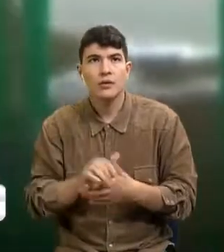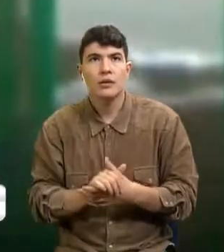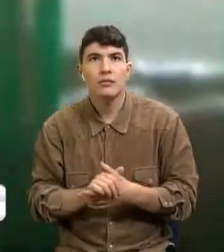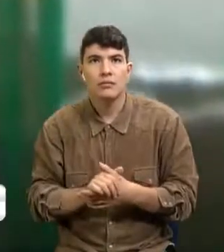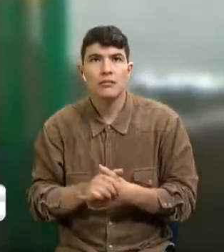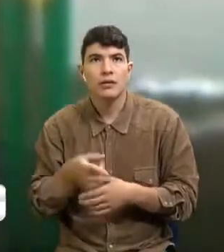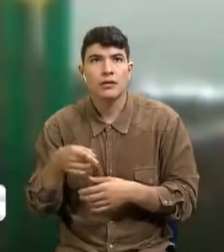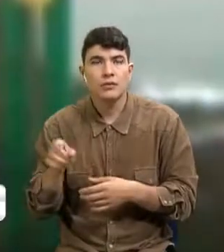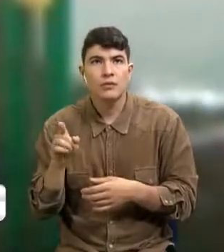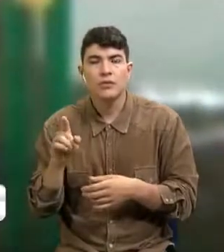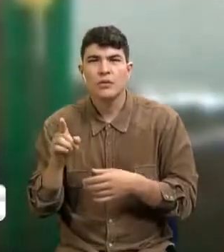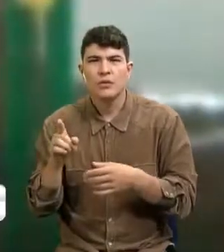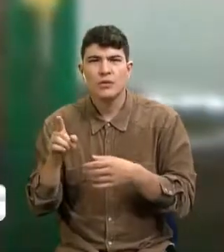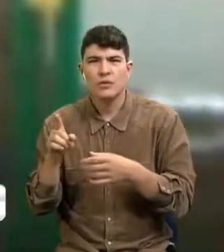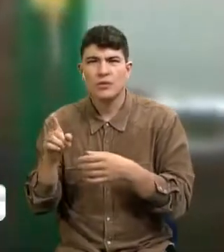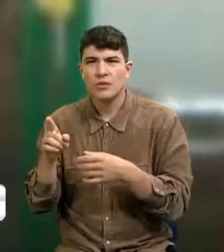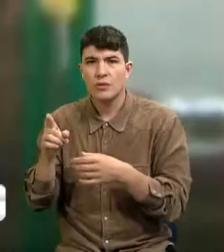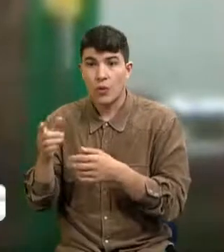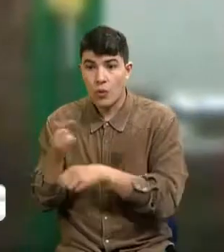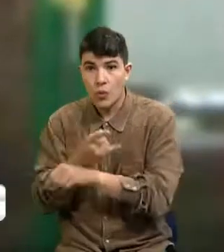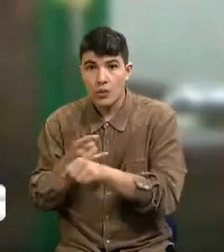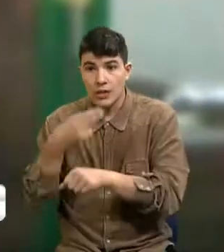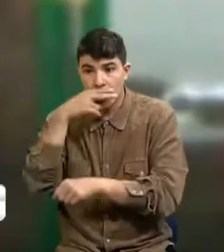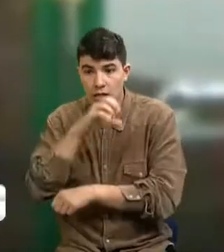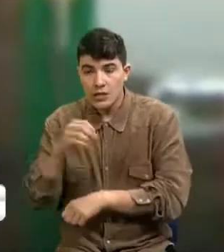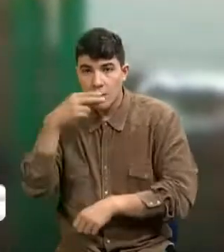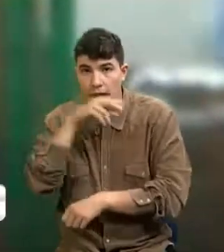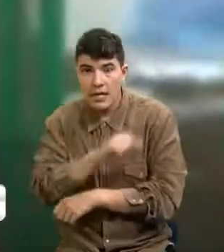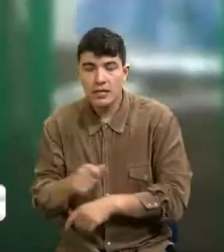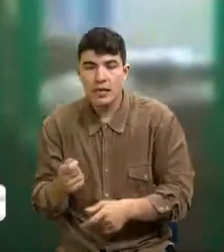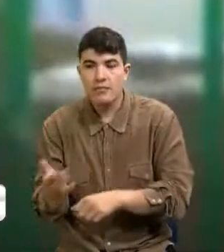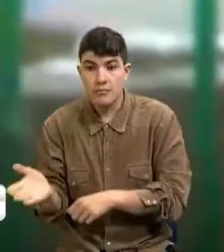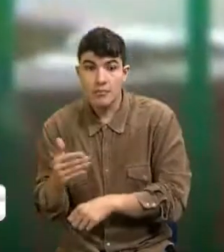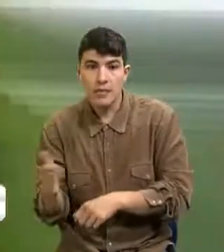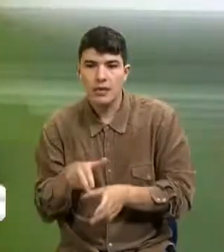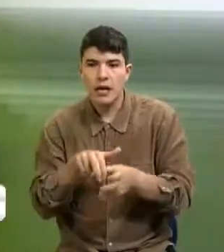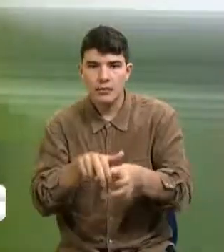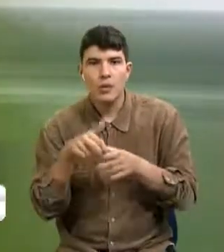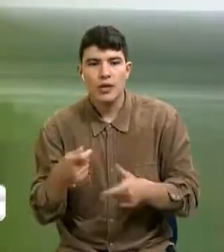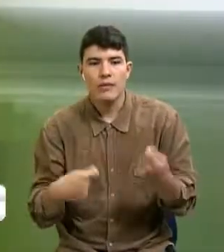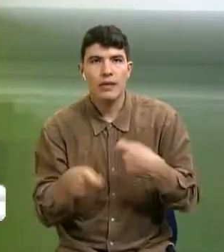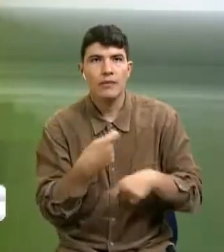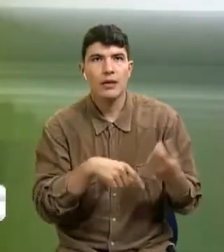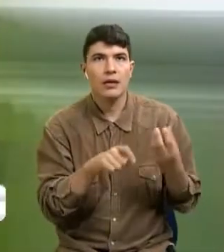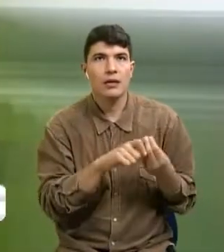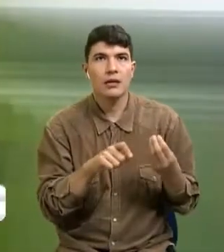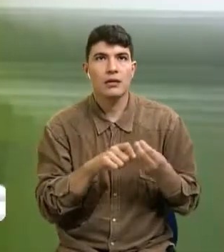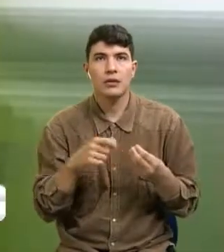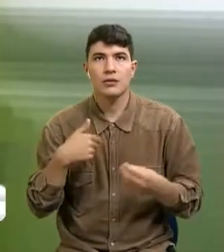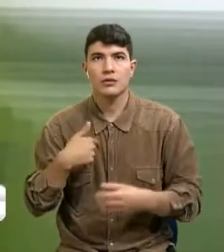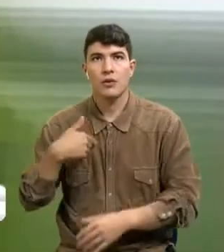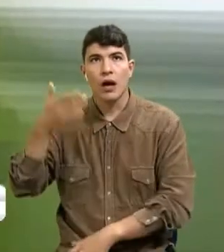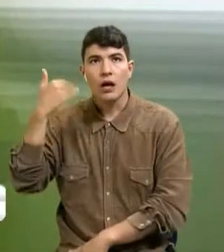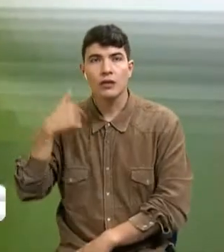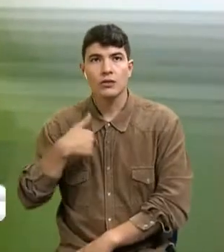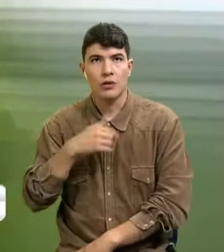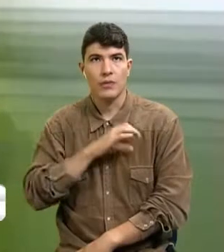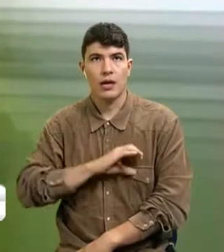instrumentaliza van a niños y niñas para la comercialización de estupefacientes yo me caracterizaba